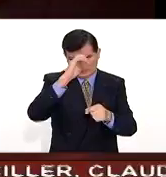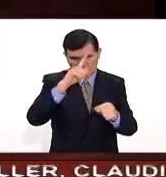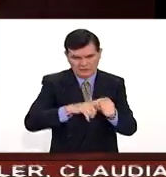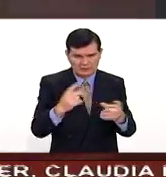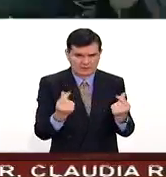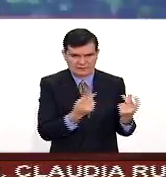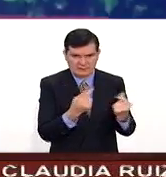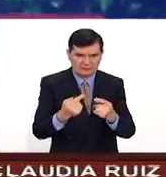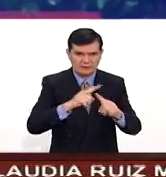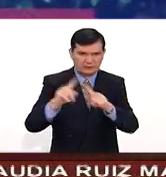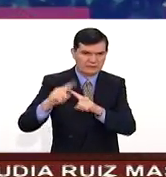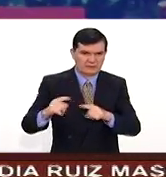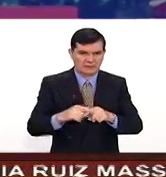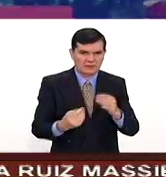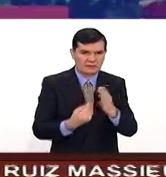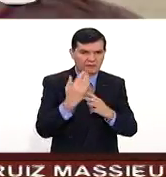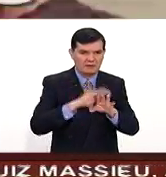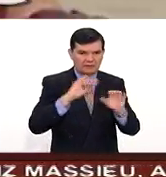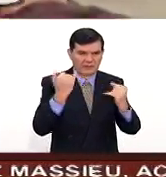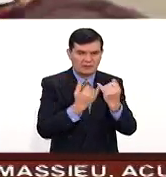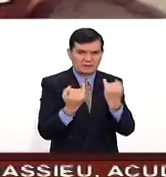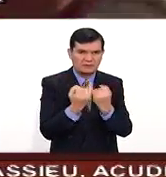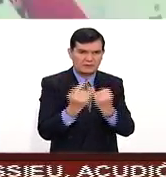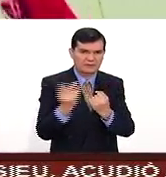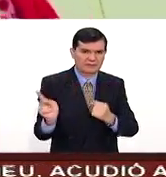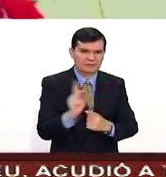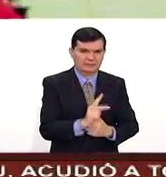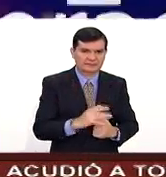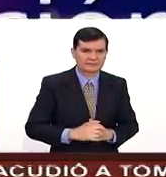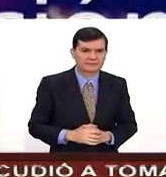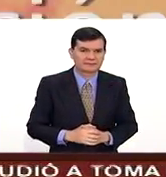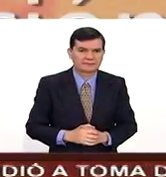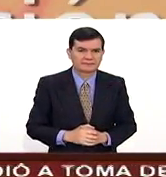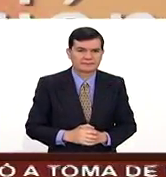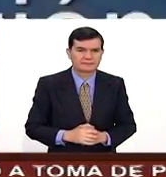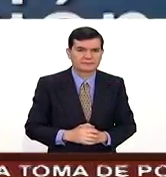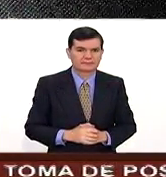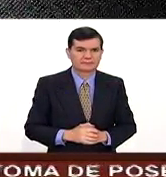dinámica, diversa. No hay nada que se ha inventado.